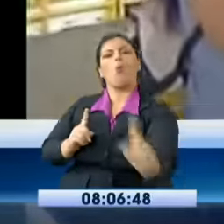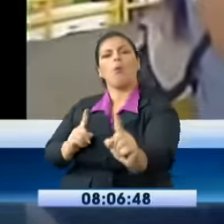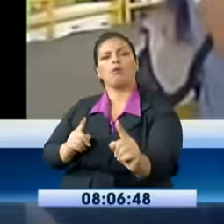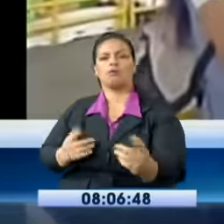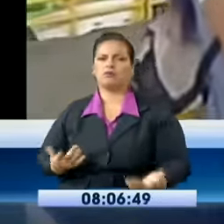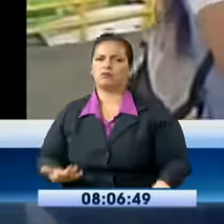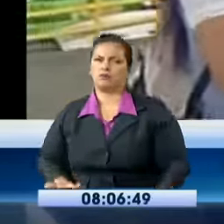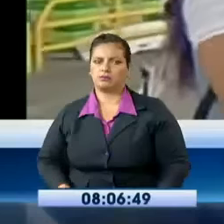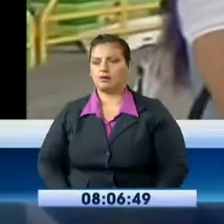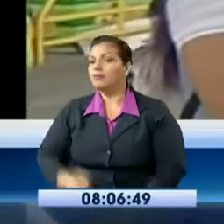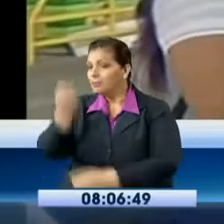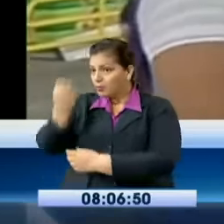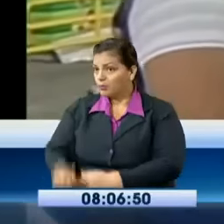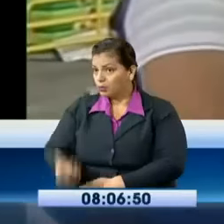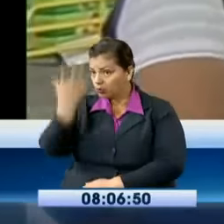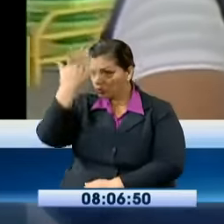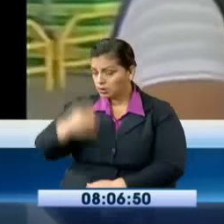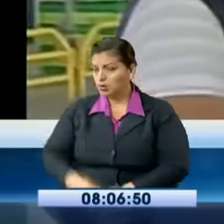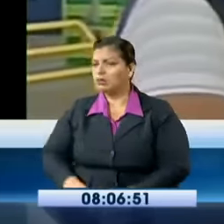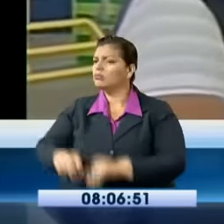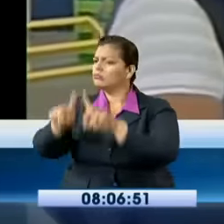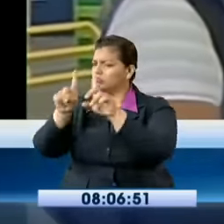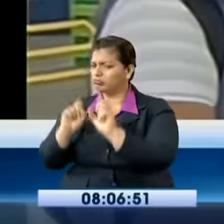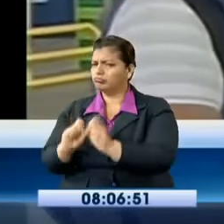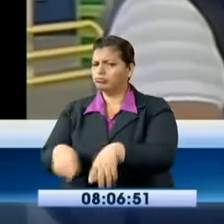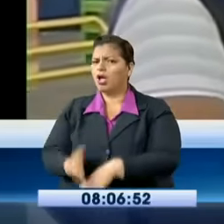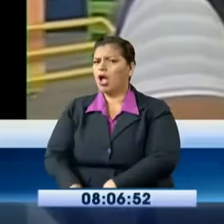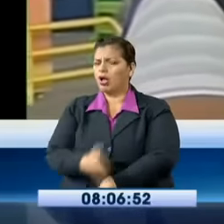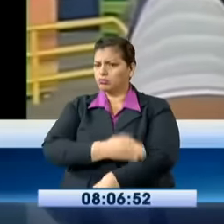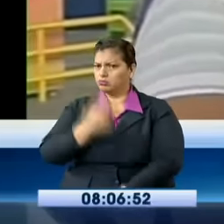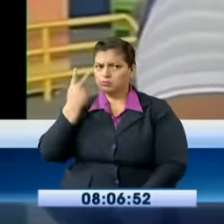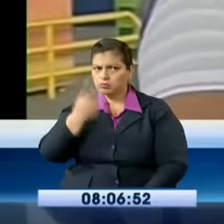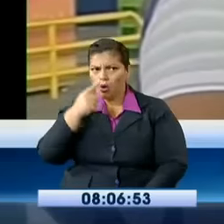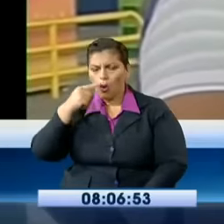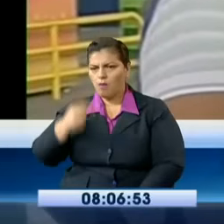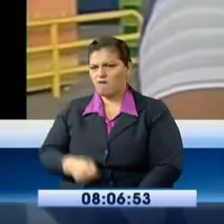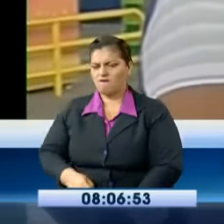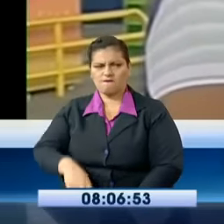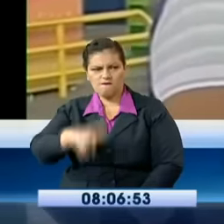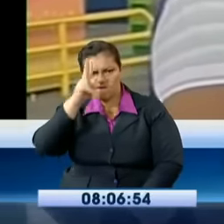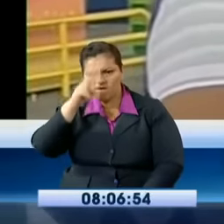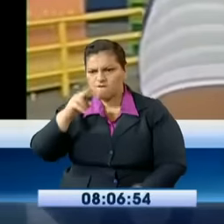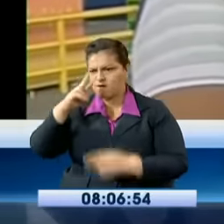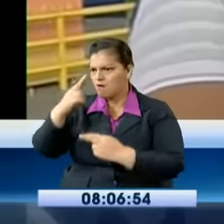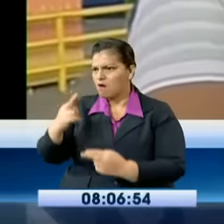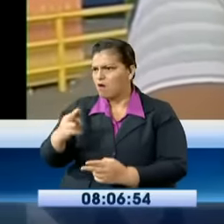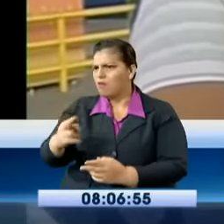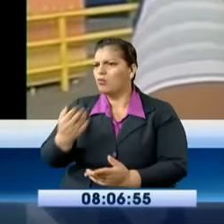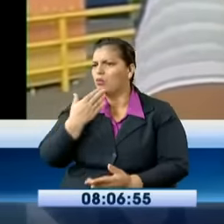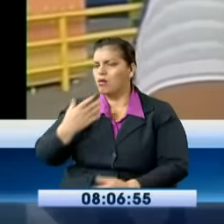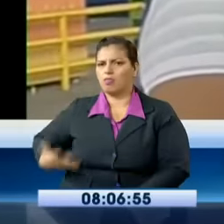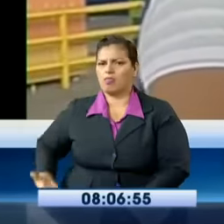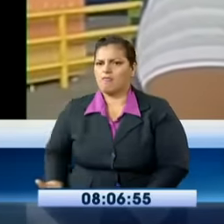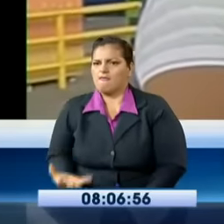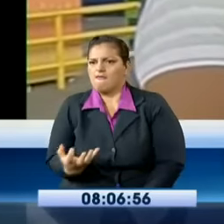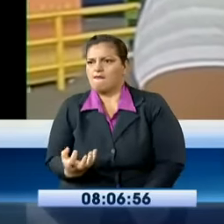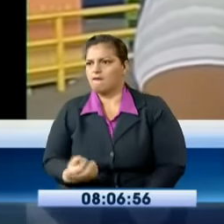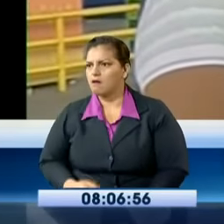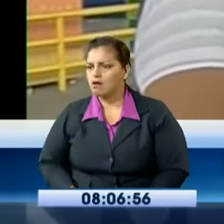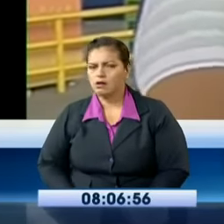¿Usted ha presenciado algún tipo de ataque morboso de algún sujeto? ¿La han rozado usted en una de las unidades? No, yo por lo mismo sé esperar